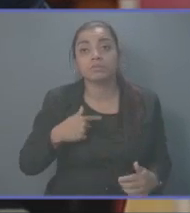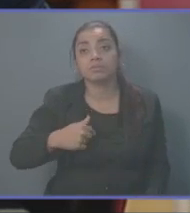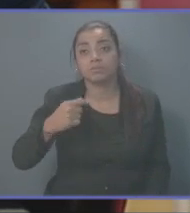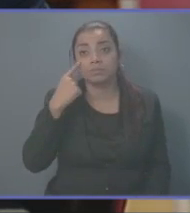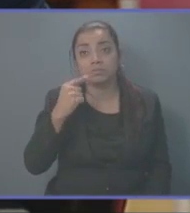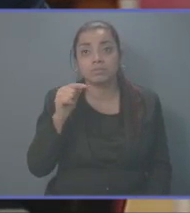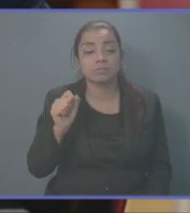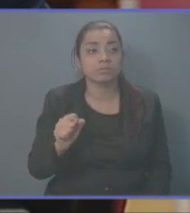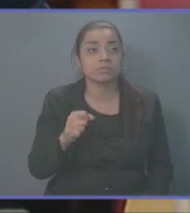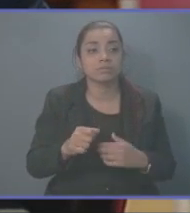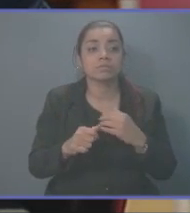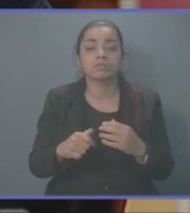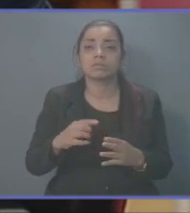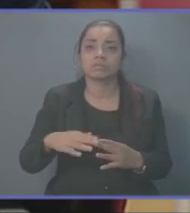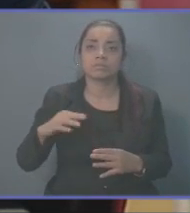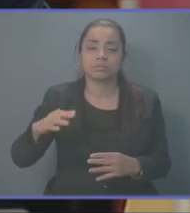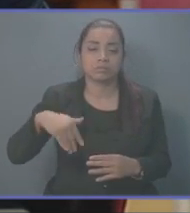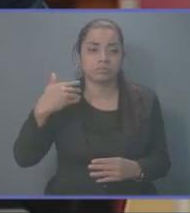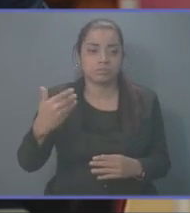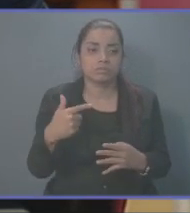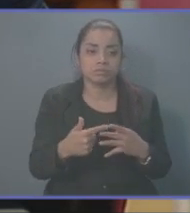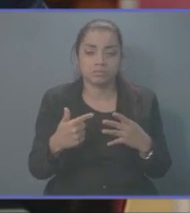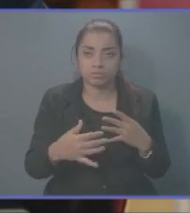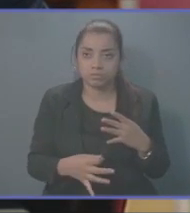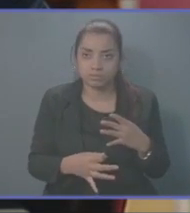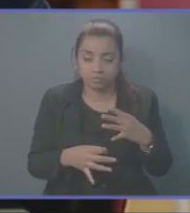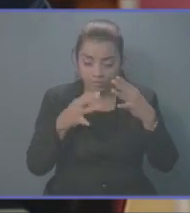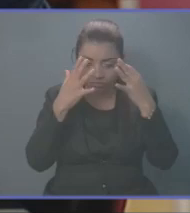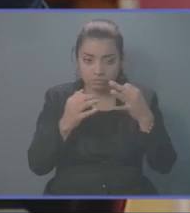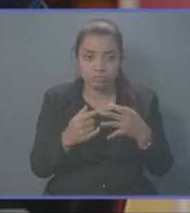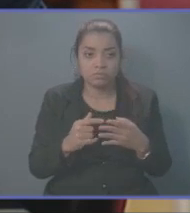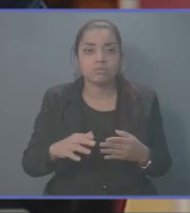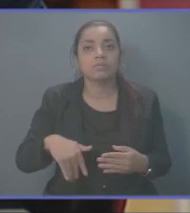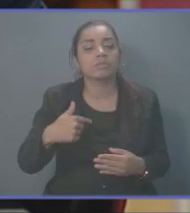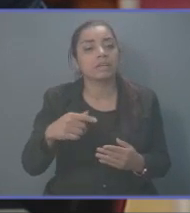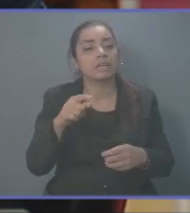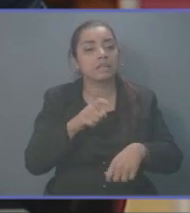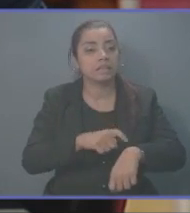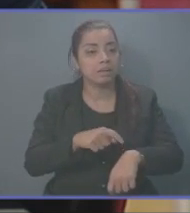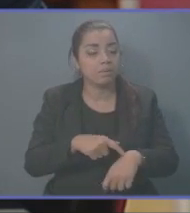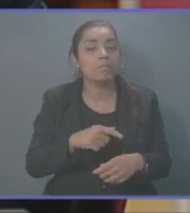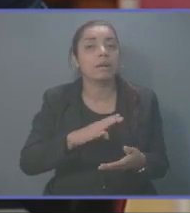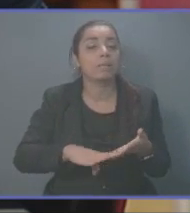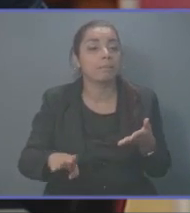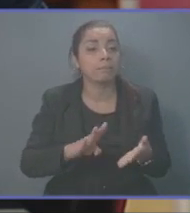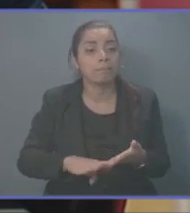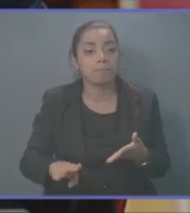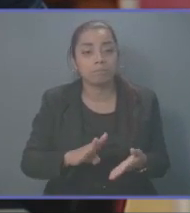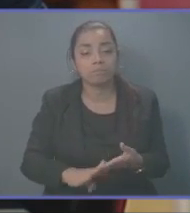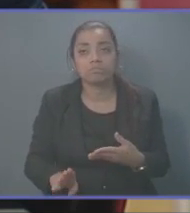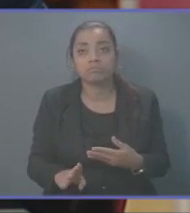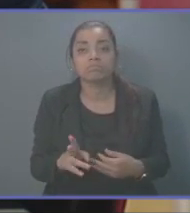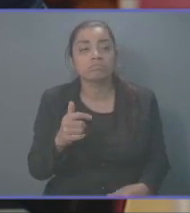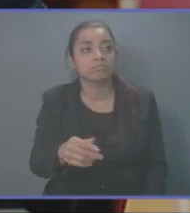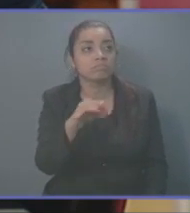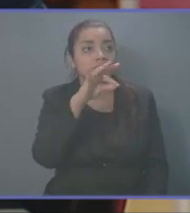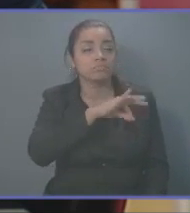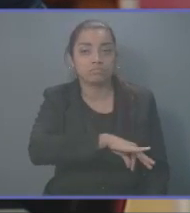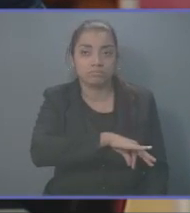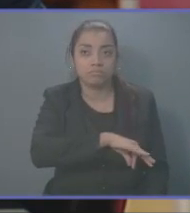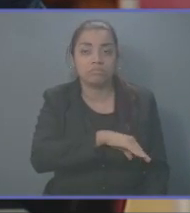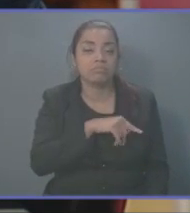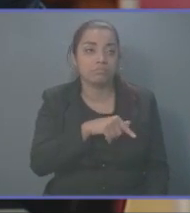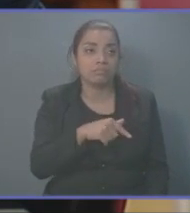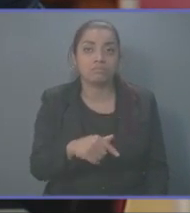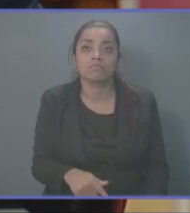con posterioridad a la vigencia de este decreto. El plazo para efectuar el pago, gozando de los beneficios que establece el